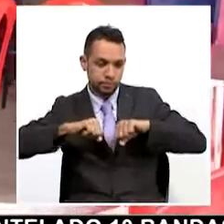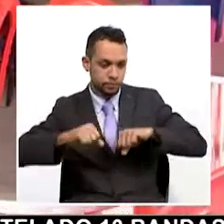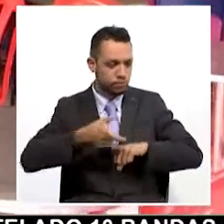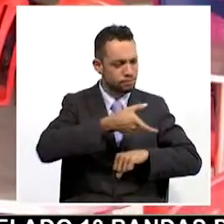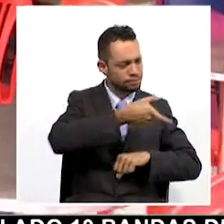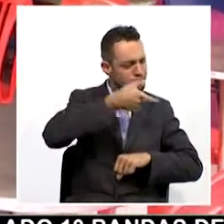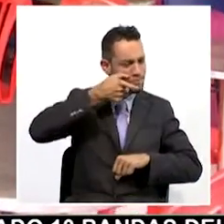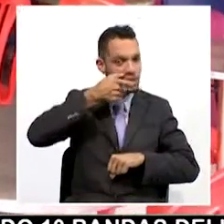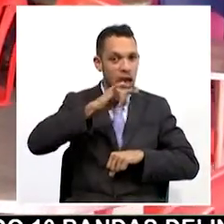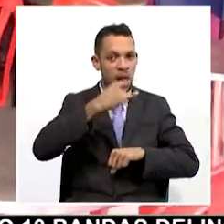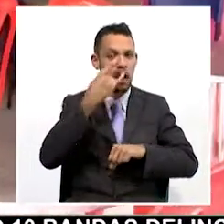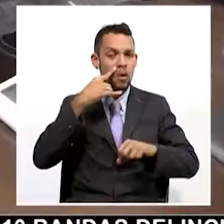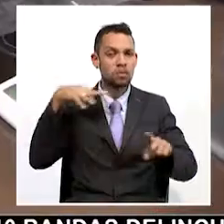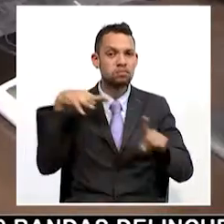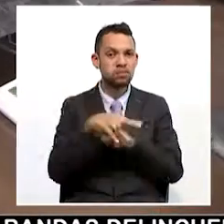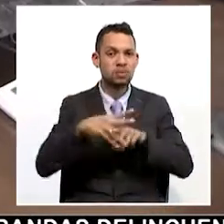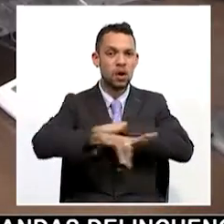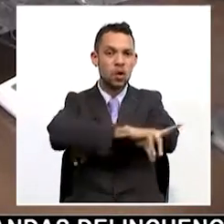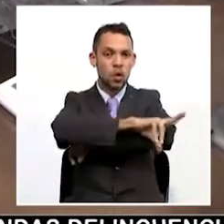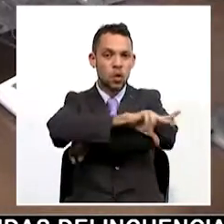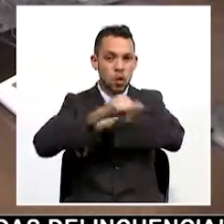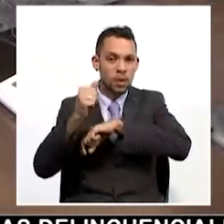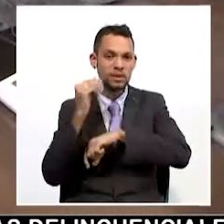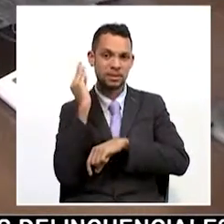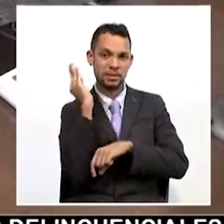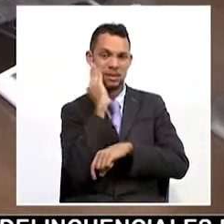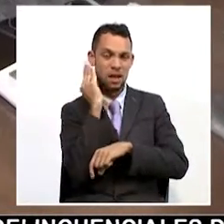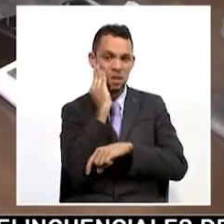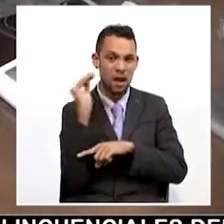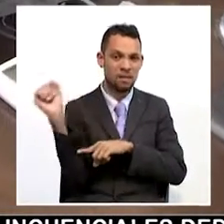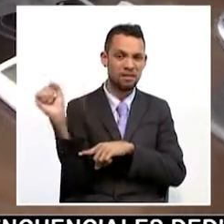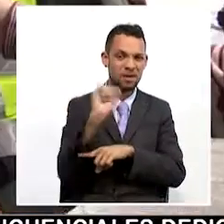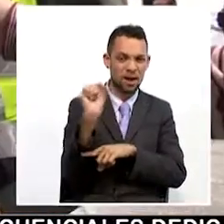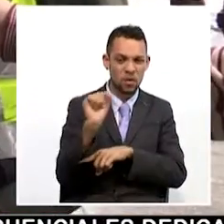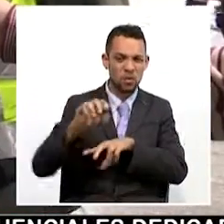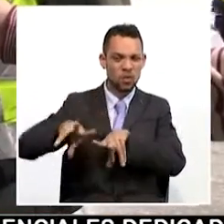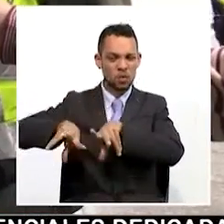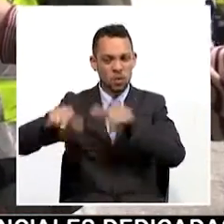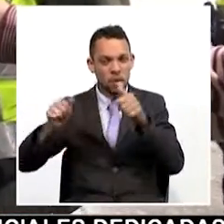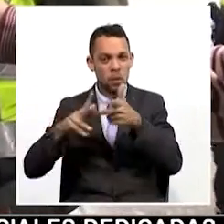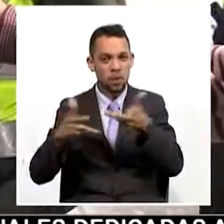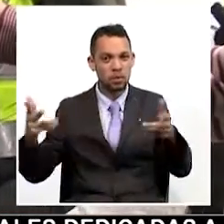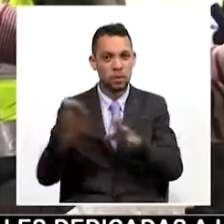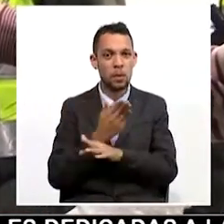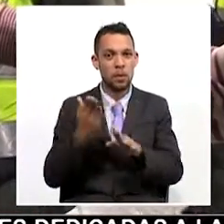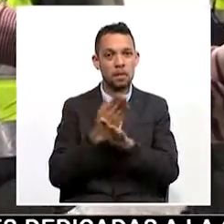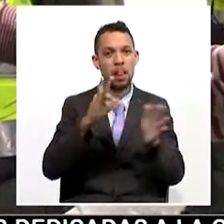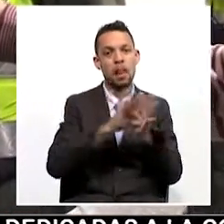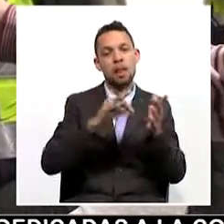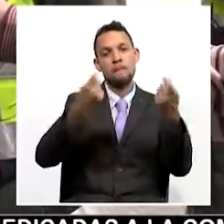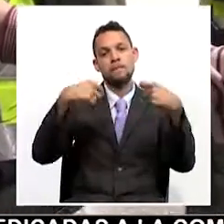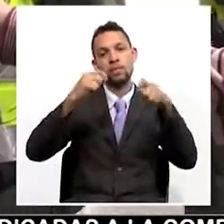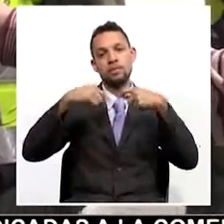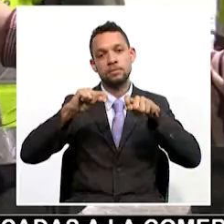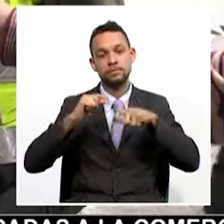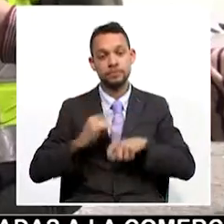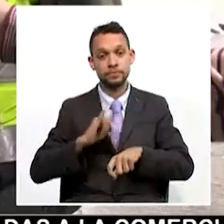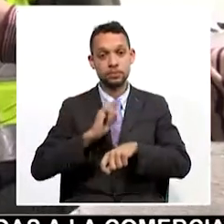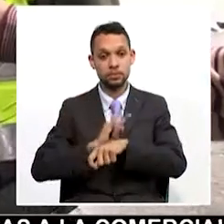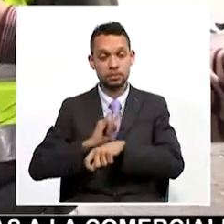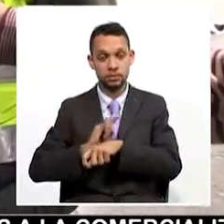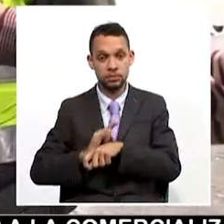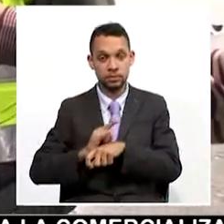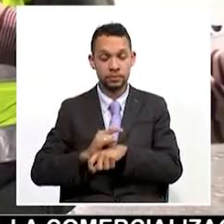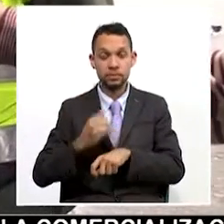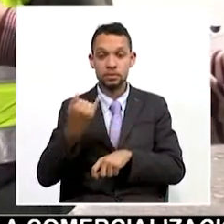en contra del robo de celulares, autopartes, tráfico y delincuencia en general. Aquí estamos haciendo un registro, más o menos 40